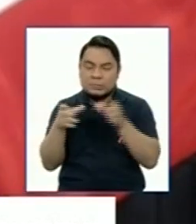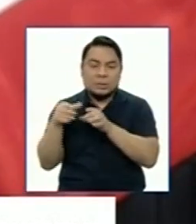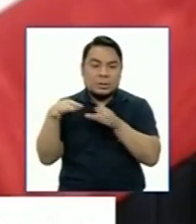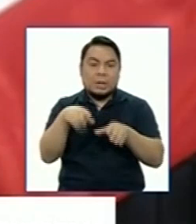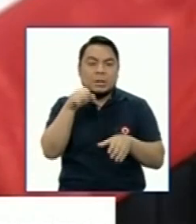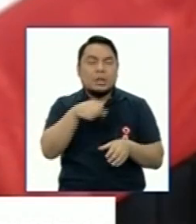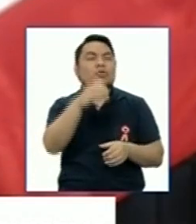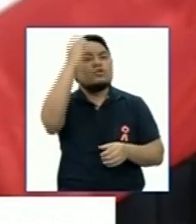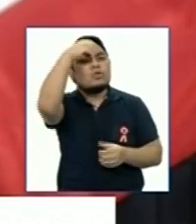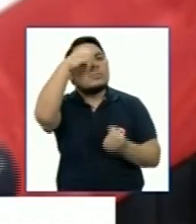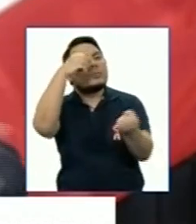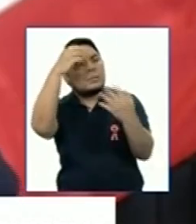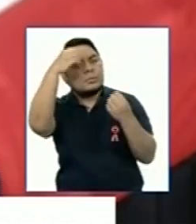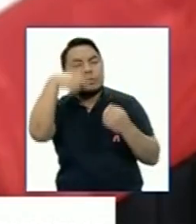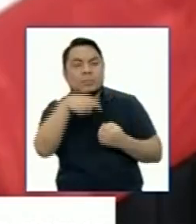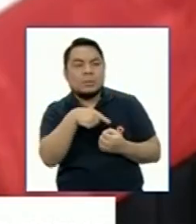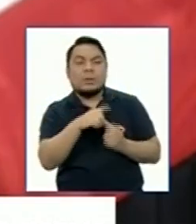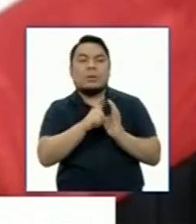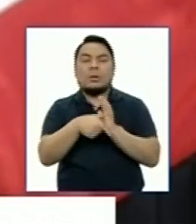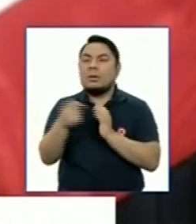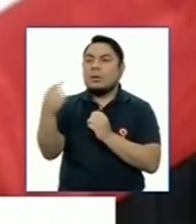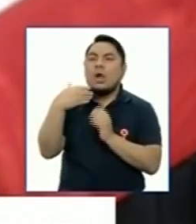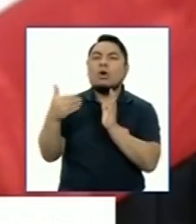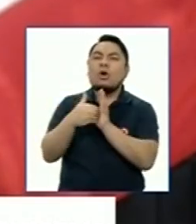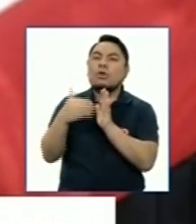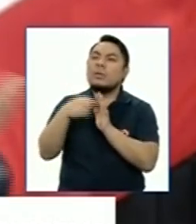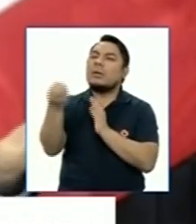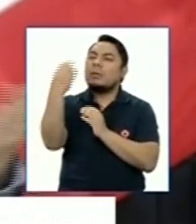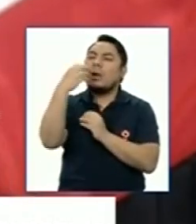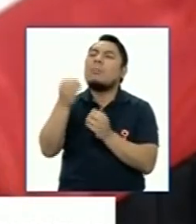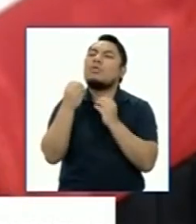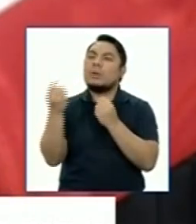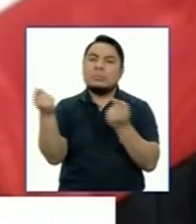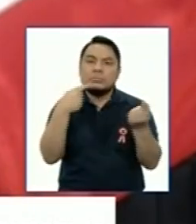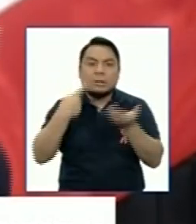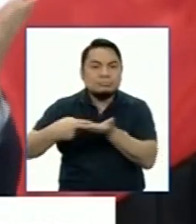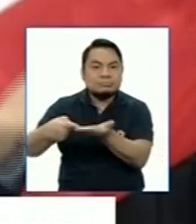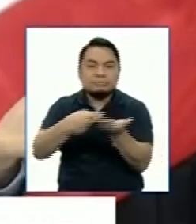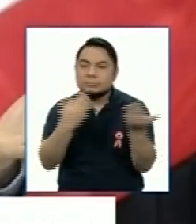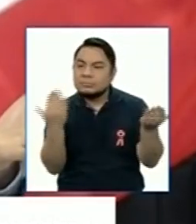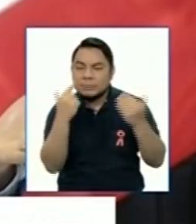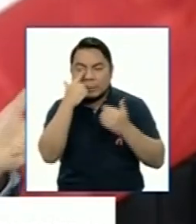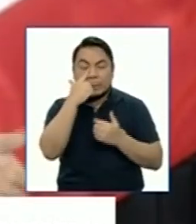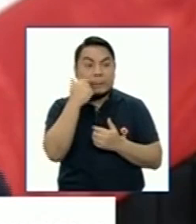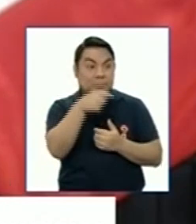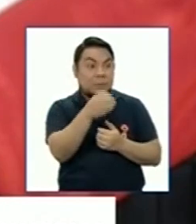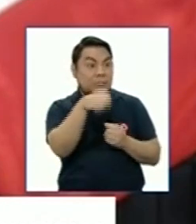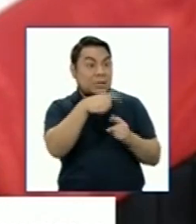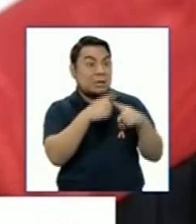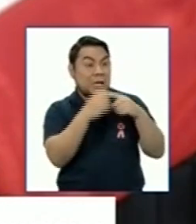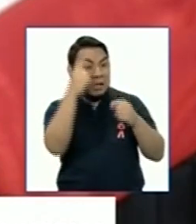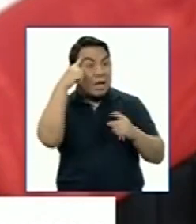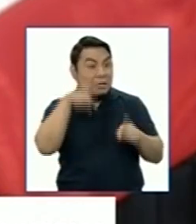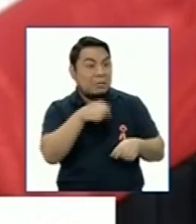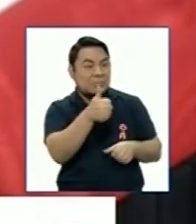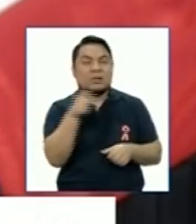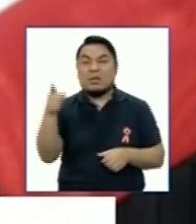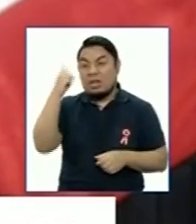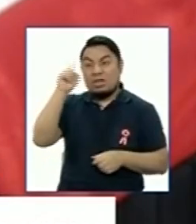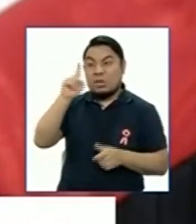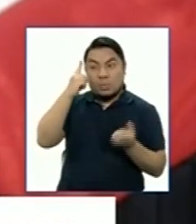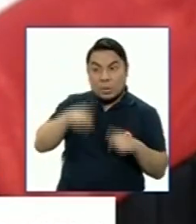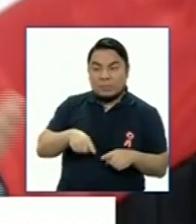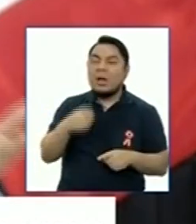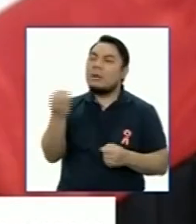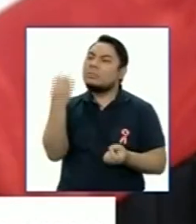el ejecutivo tiene que atender algún puente y buscar efectivamente alguna respuesta porque efectivamente como muy bien